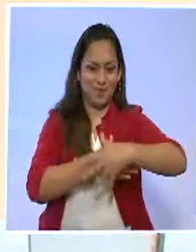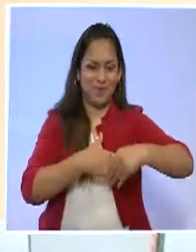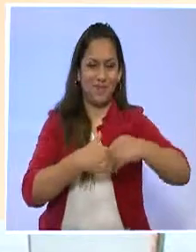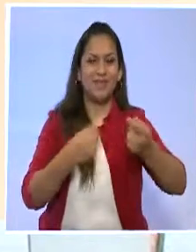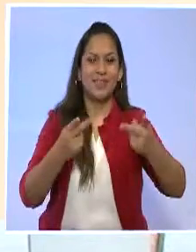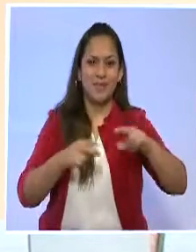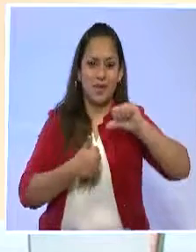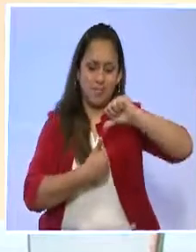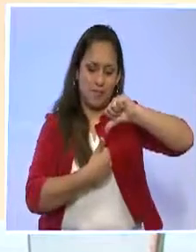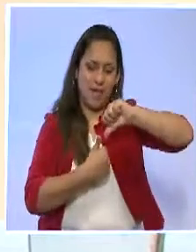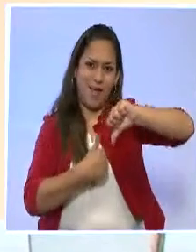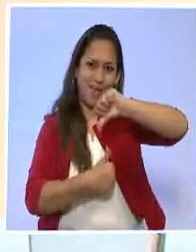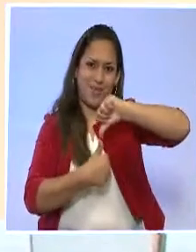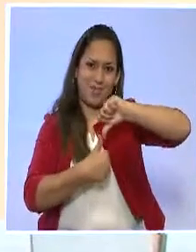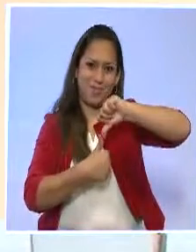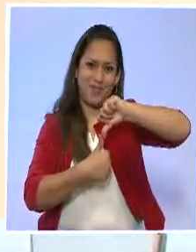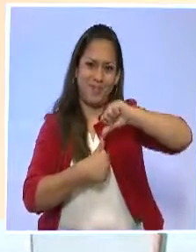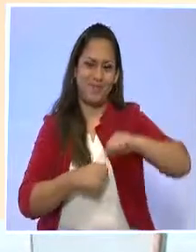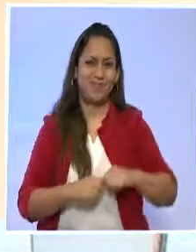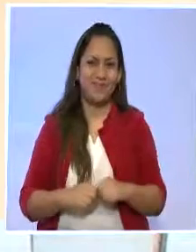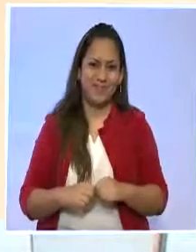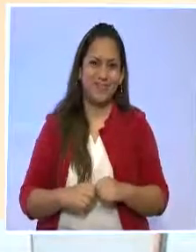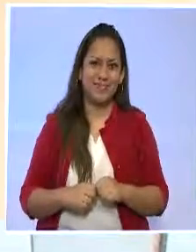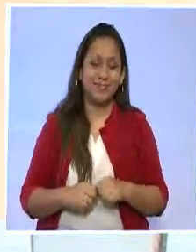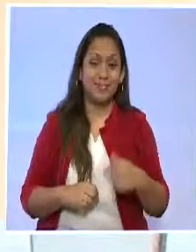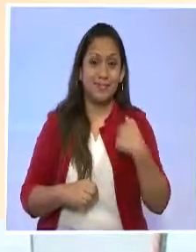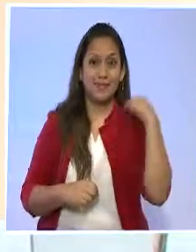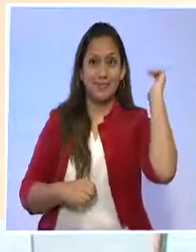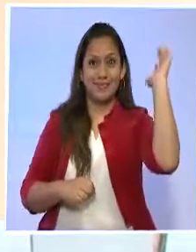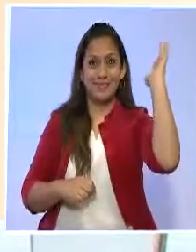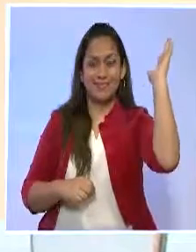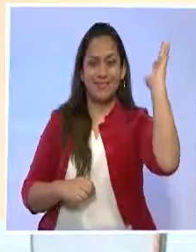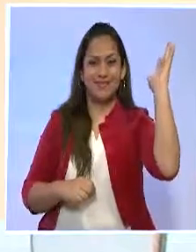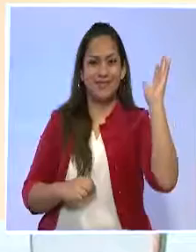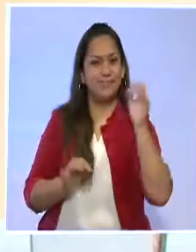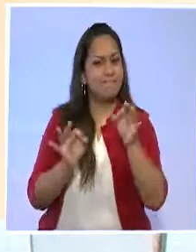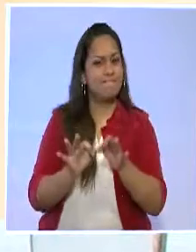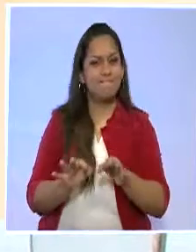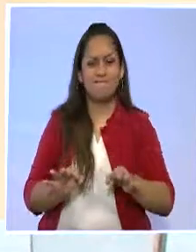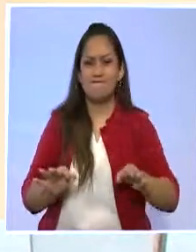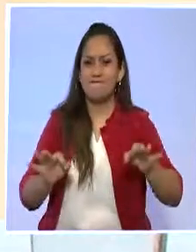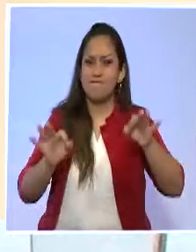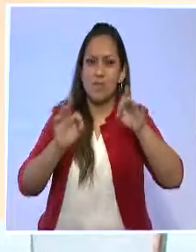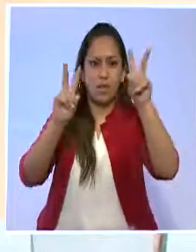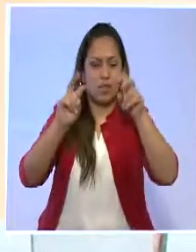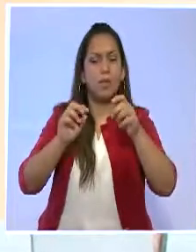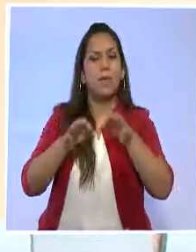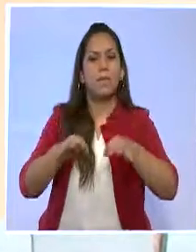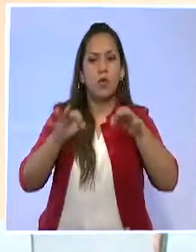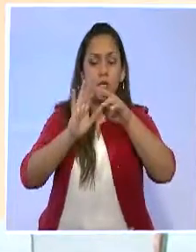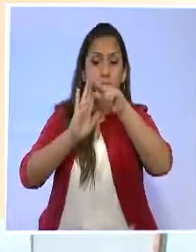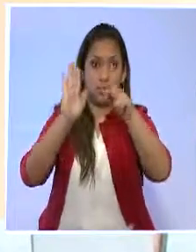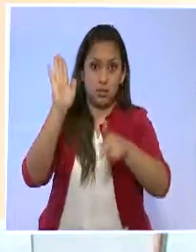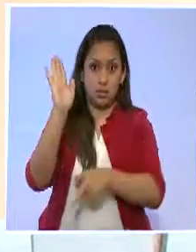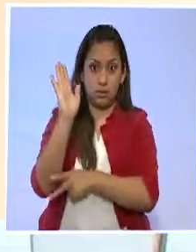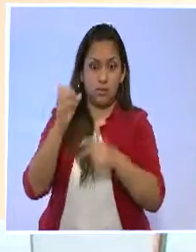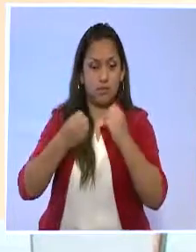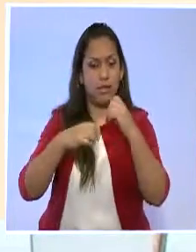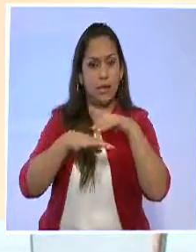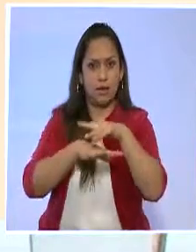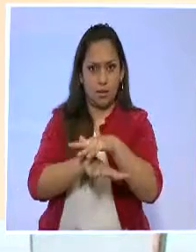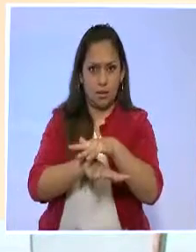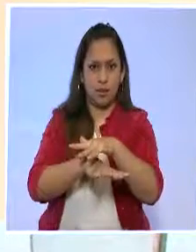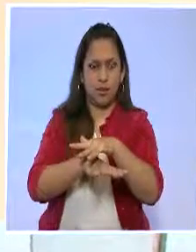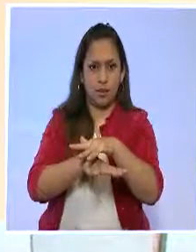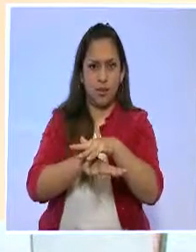la vemos mi intervención fue principalmente la importancia del parlamentarismo en esta relación por bloques a nivel